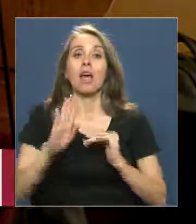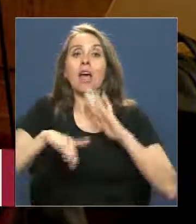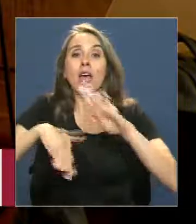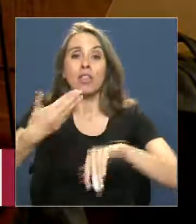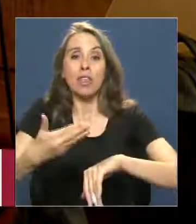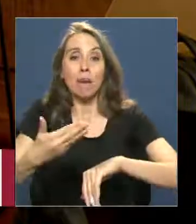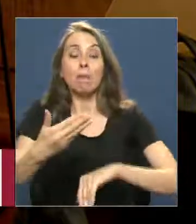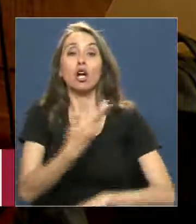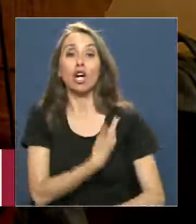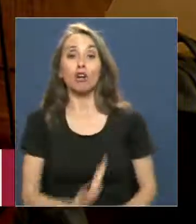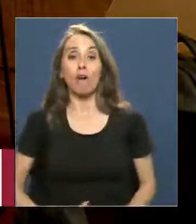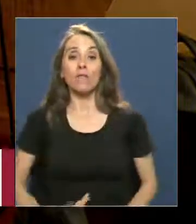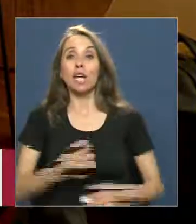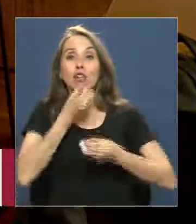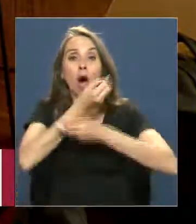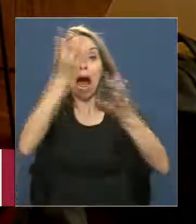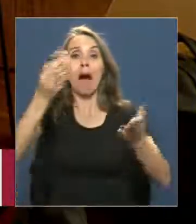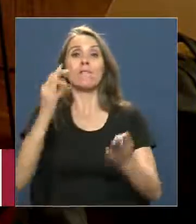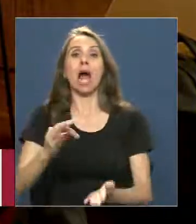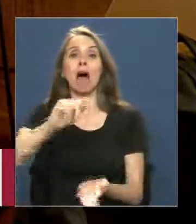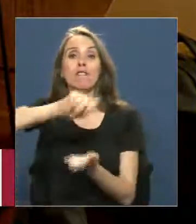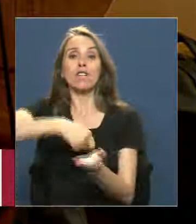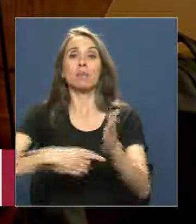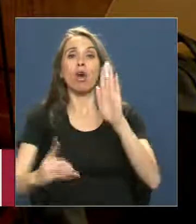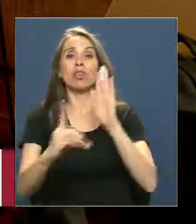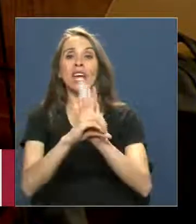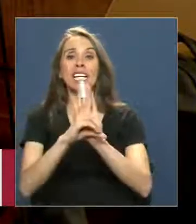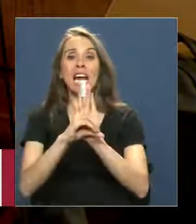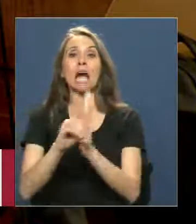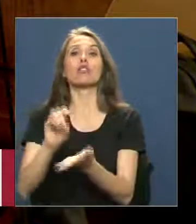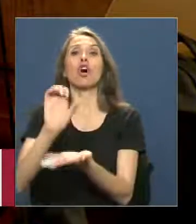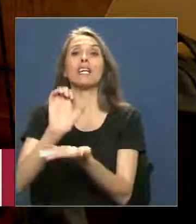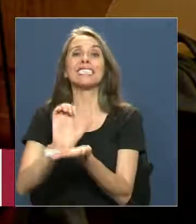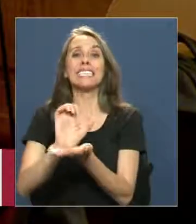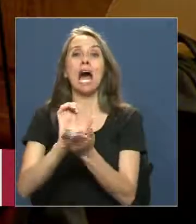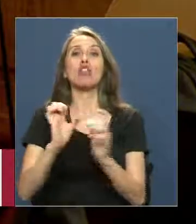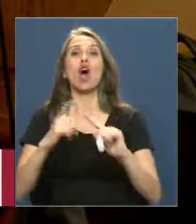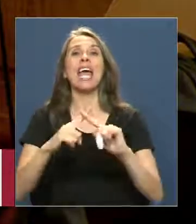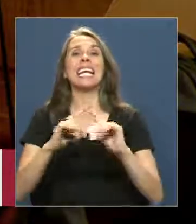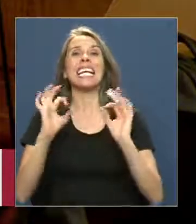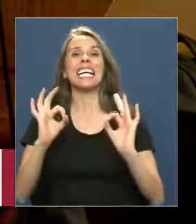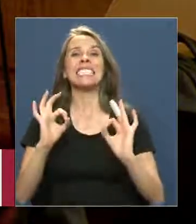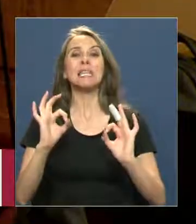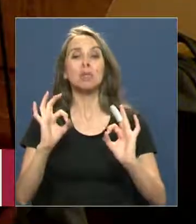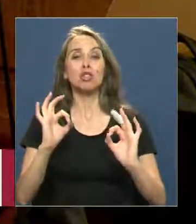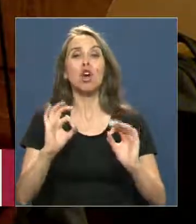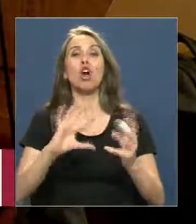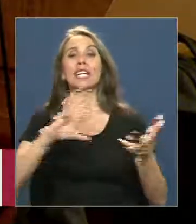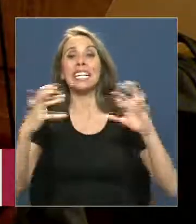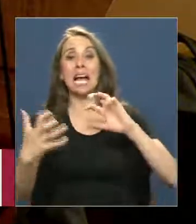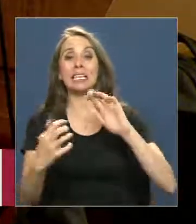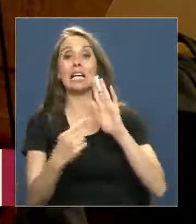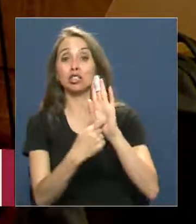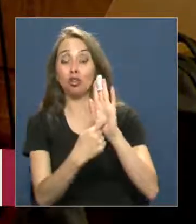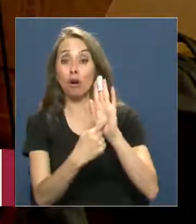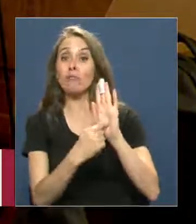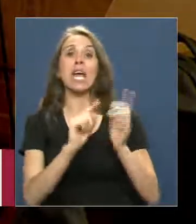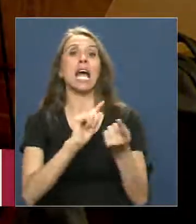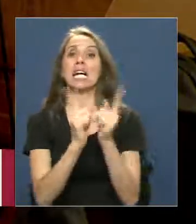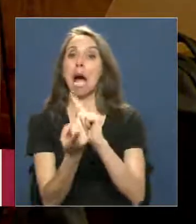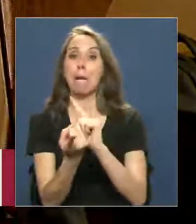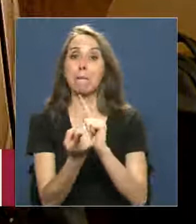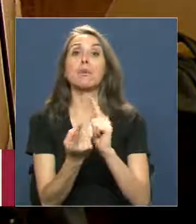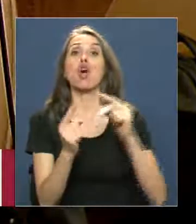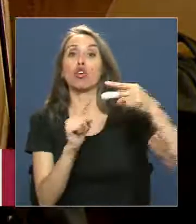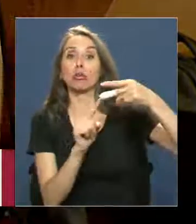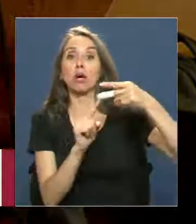Después de declarado el estado de excepción constitucional de catástrofe, las circunstancias han cambiado porque el presidente de la República tiene